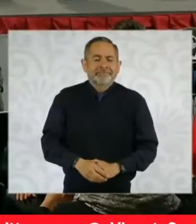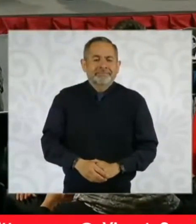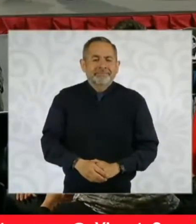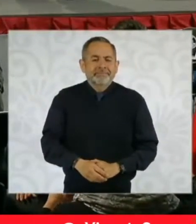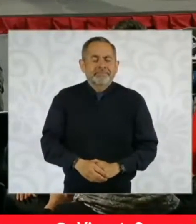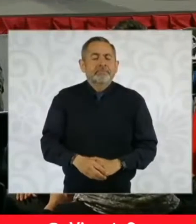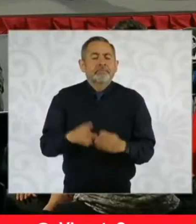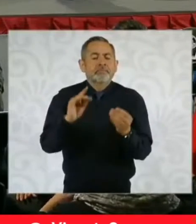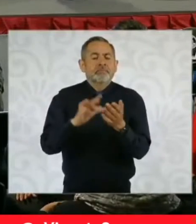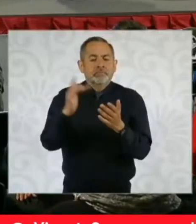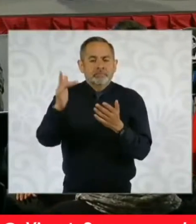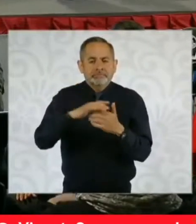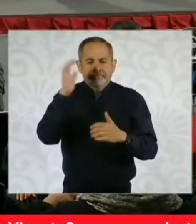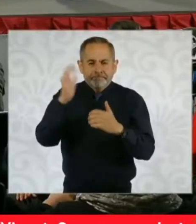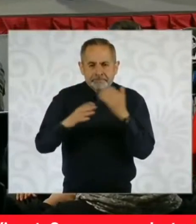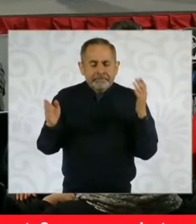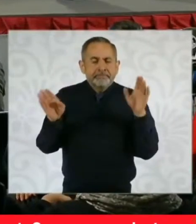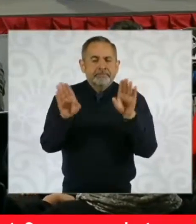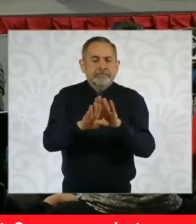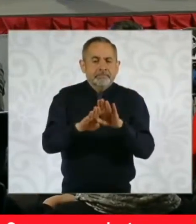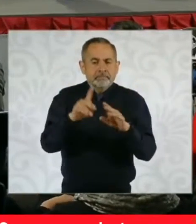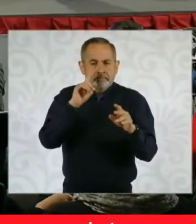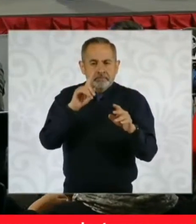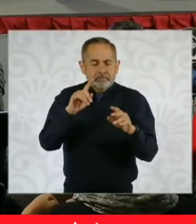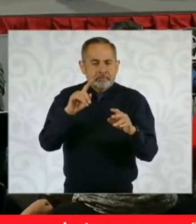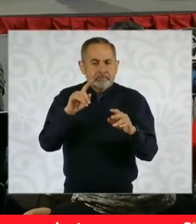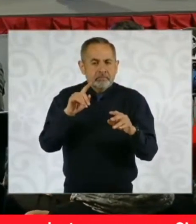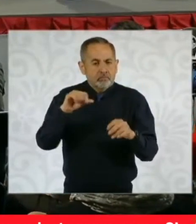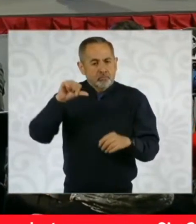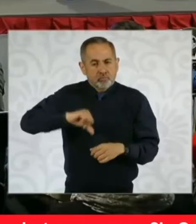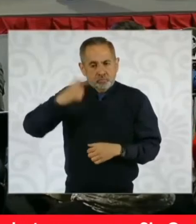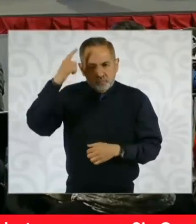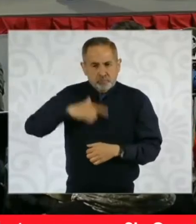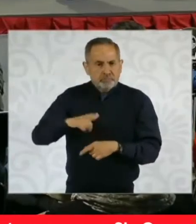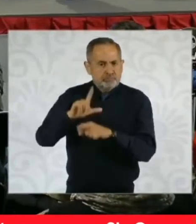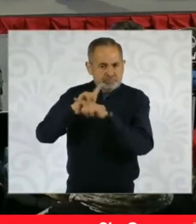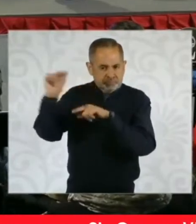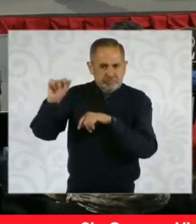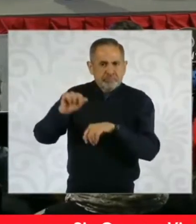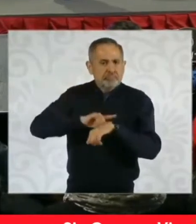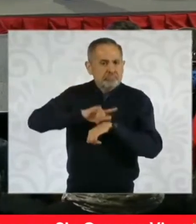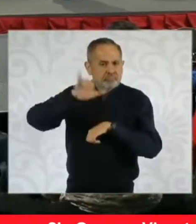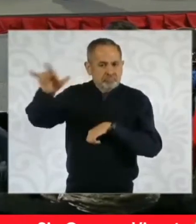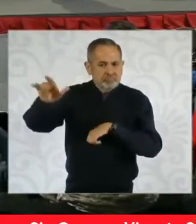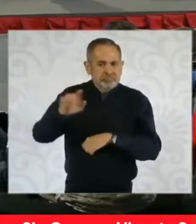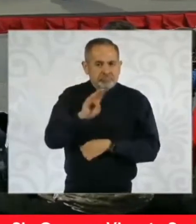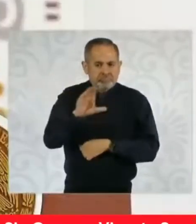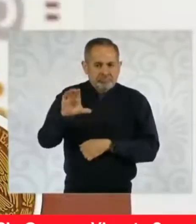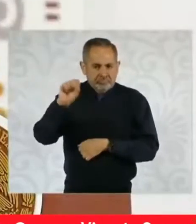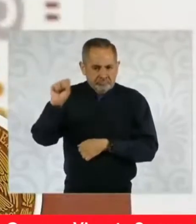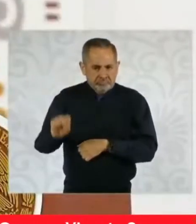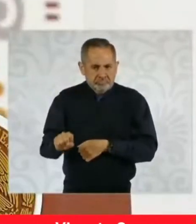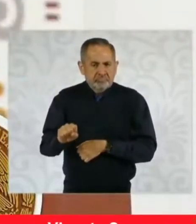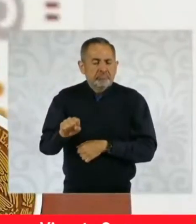Bueno, muchas gracias. Cerramos. Nos vamos hoy en la noche a Baja California Sur,